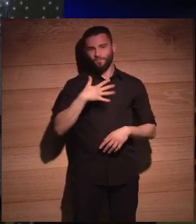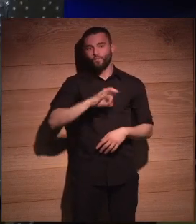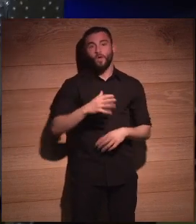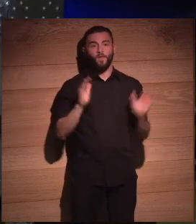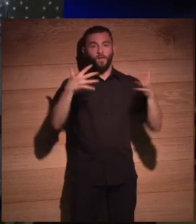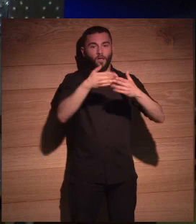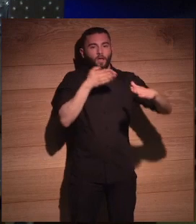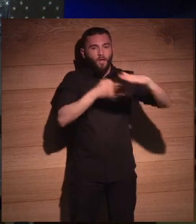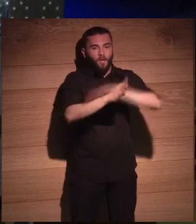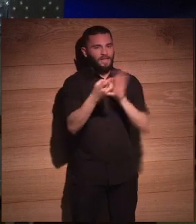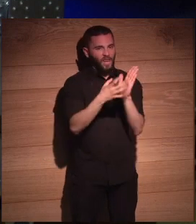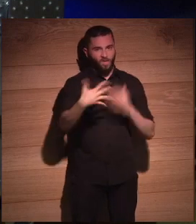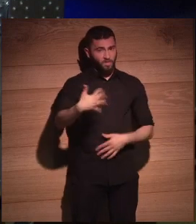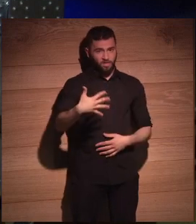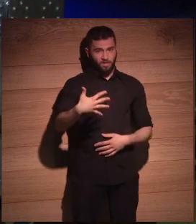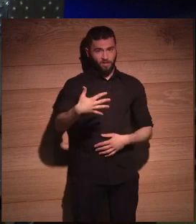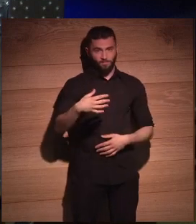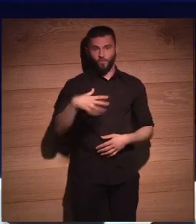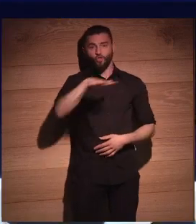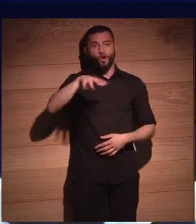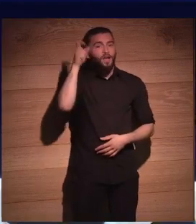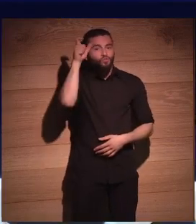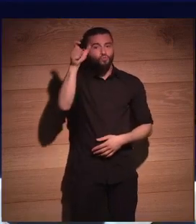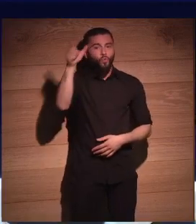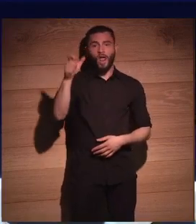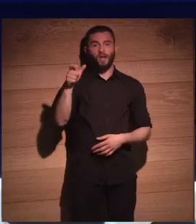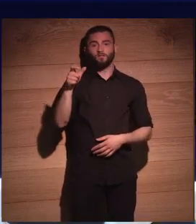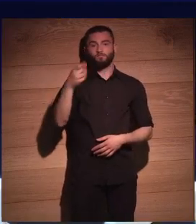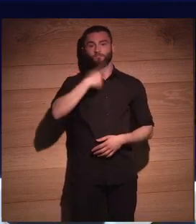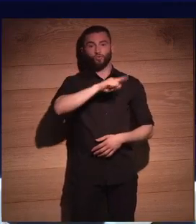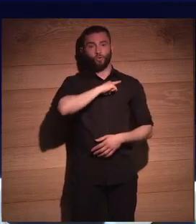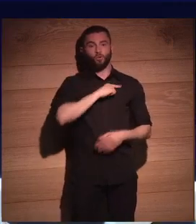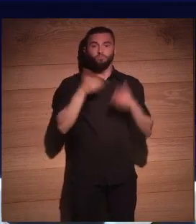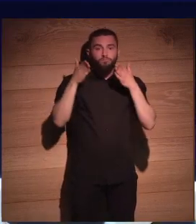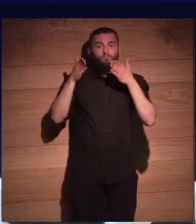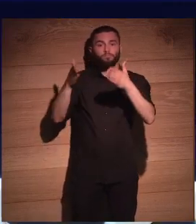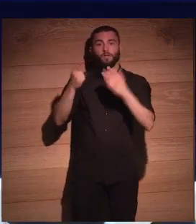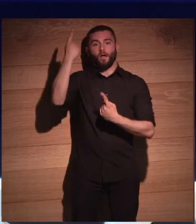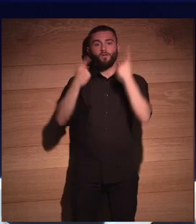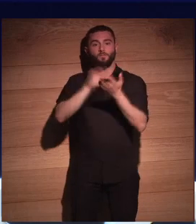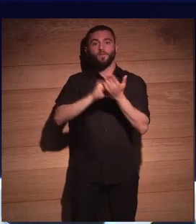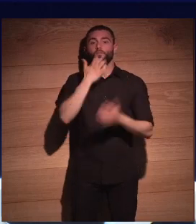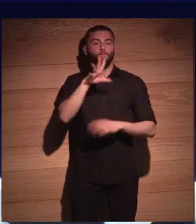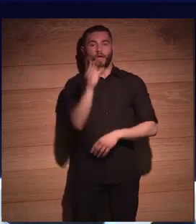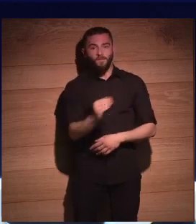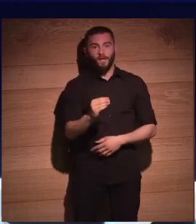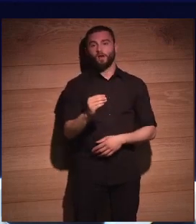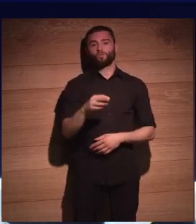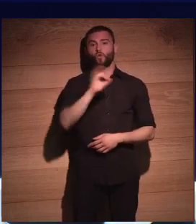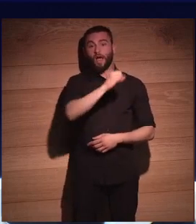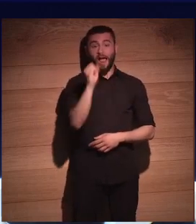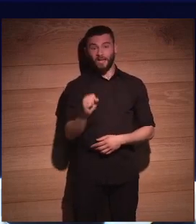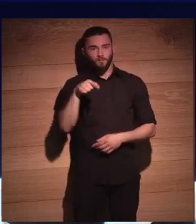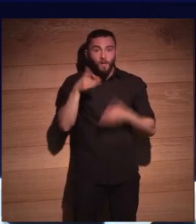calidad, muy baja calidad en zonas rurales, en poblaciones donde nosotros trabajamos a veces, en países africanos o asiáticos, y hay